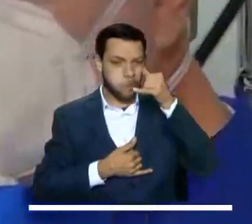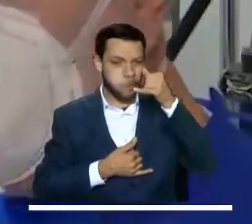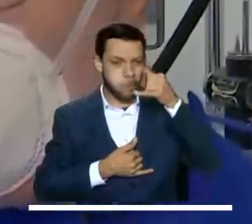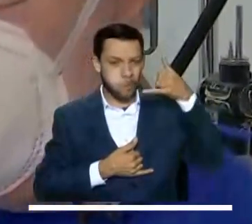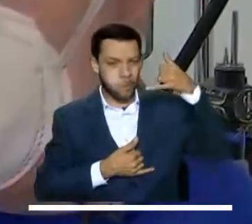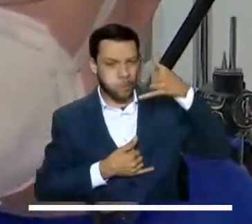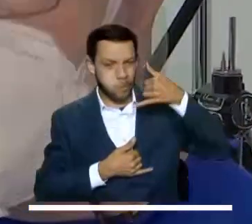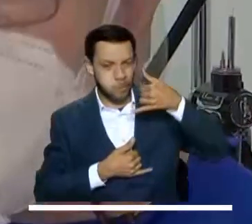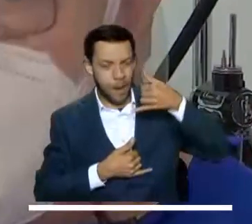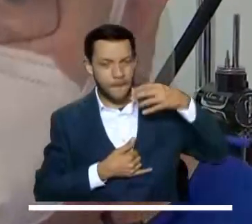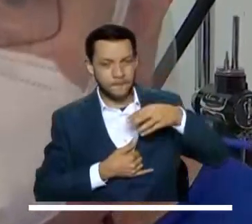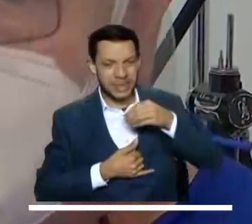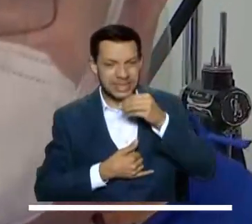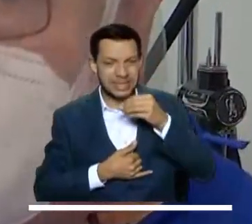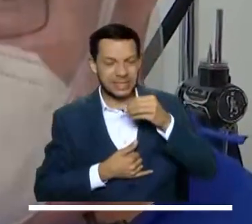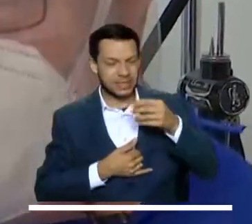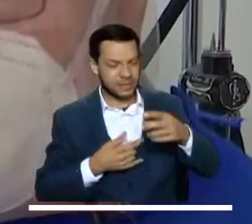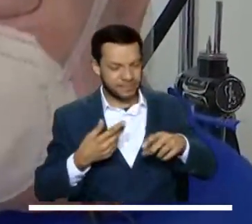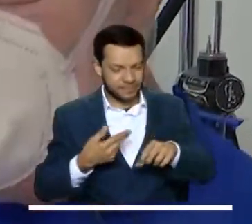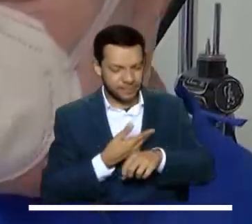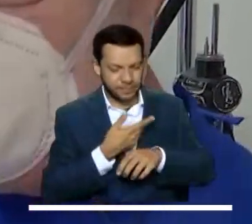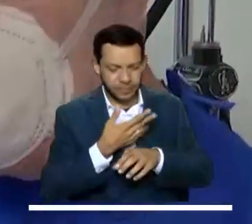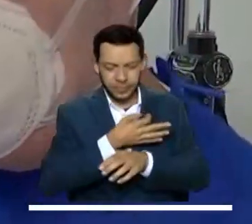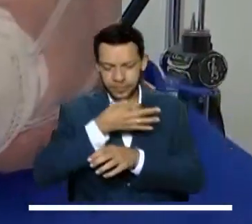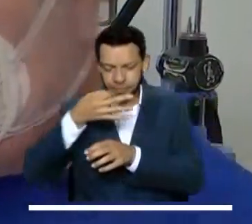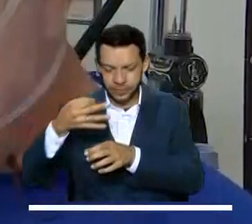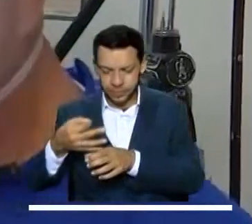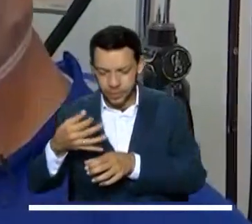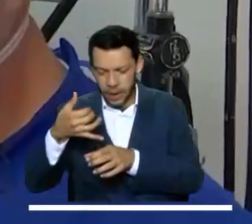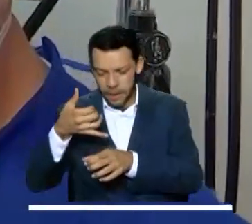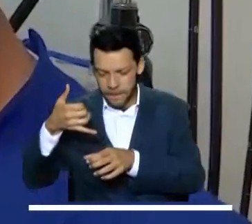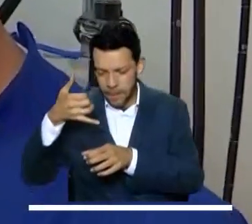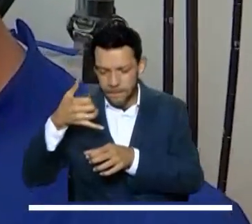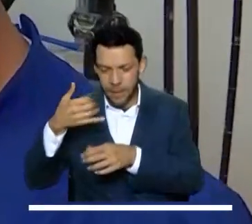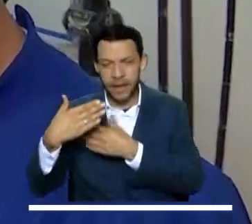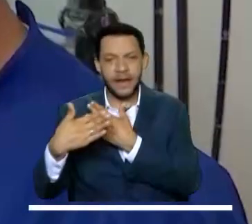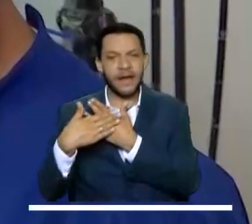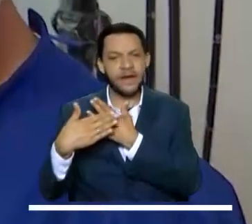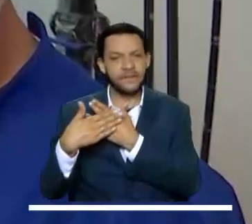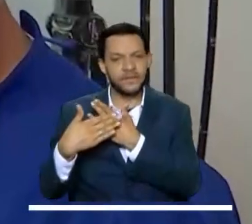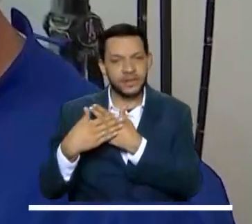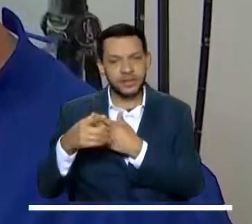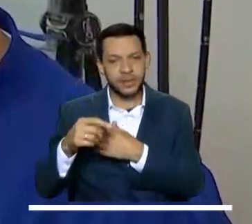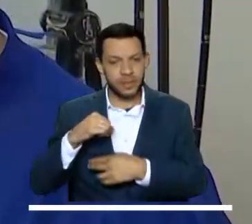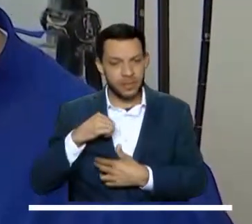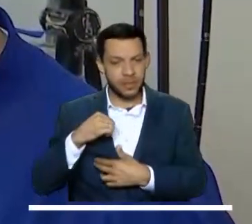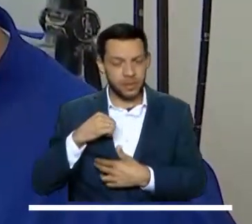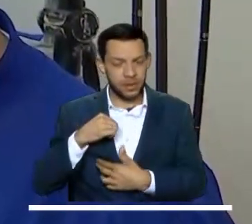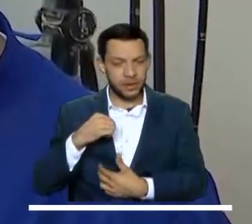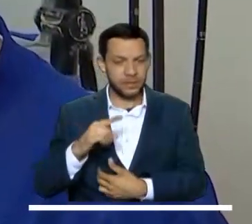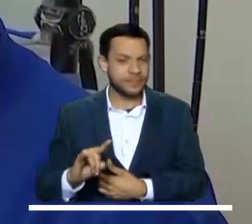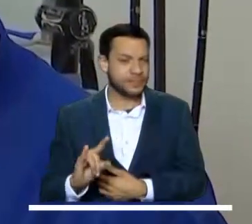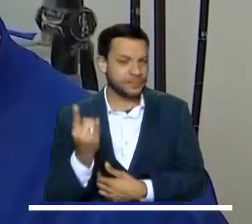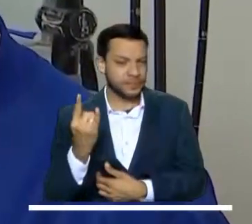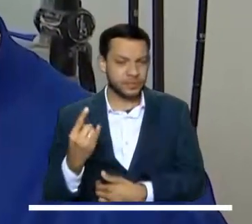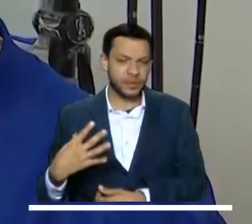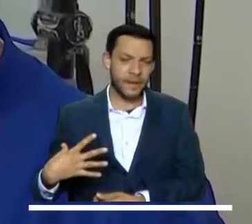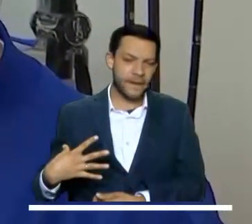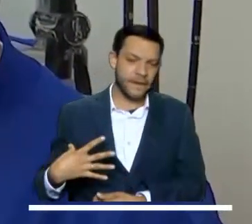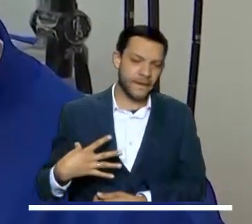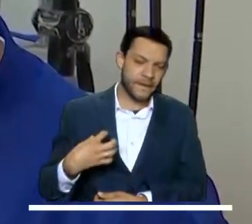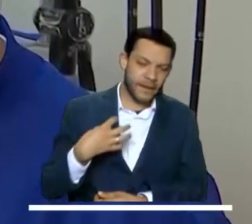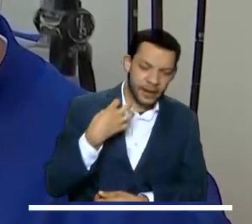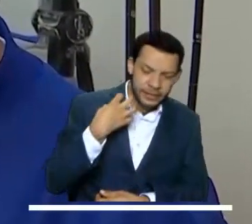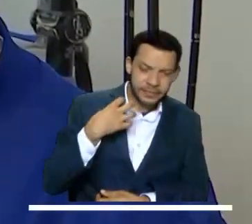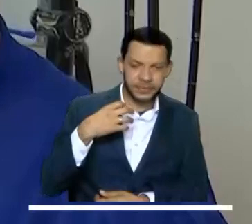biopsia y llevarla a un proceso de análisis patológico, de anatomía patológica que nos identifique si esa mucosa tiene alguna alteración de